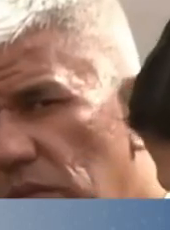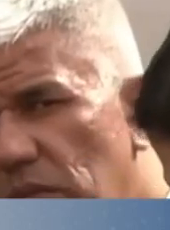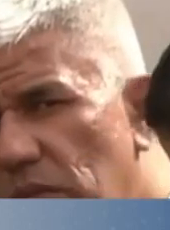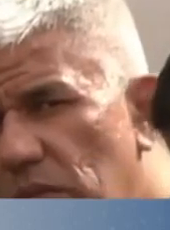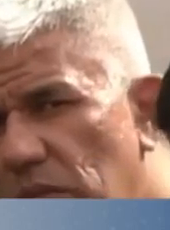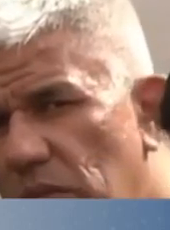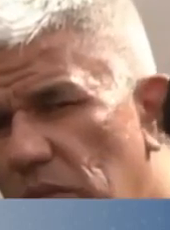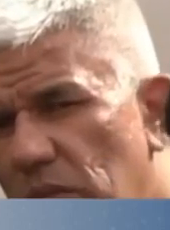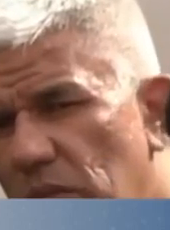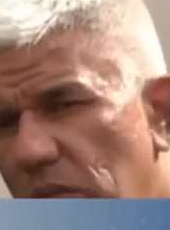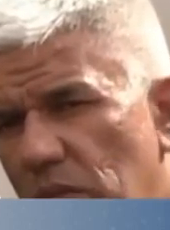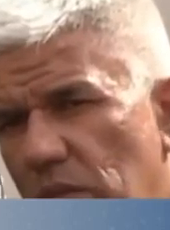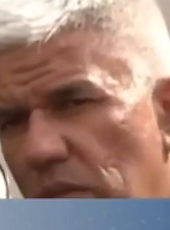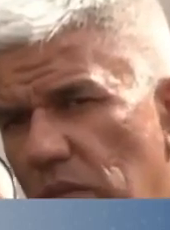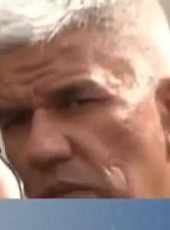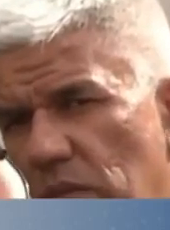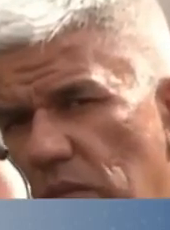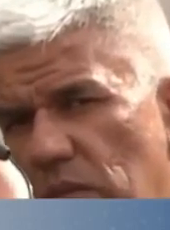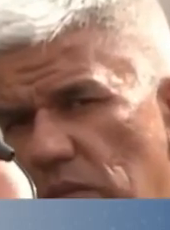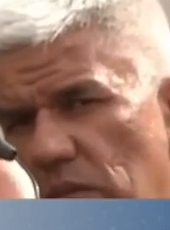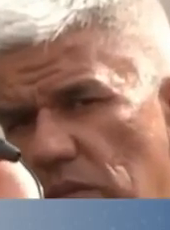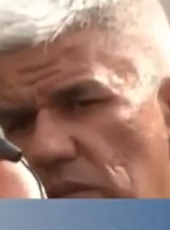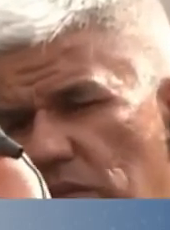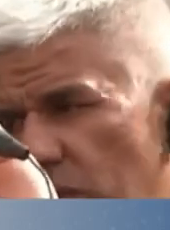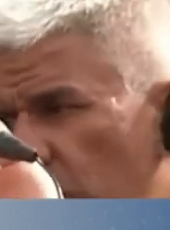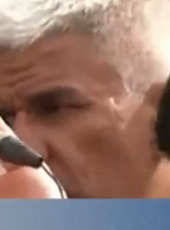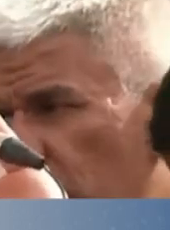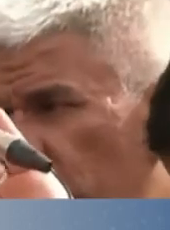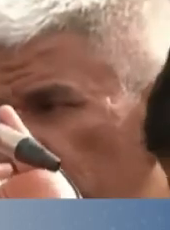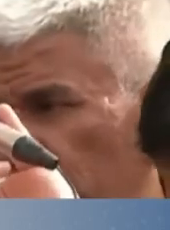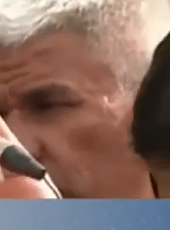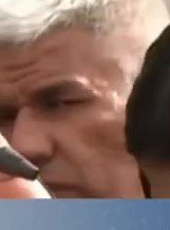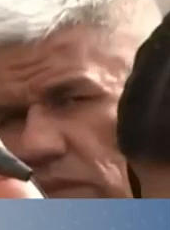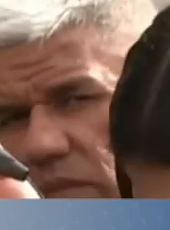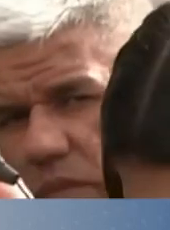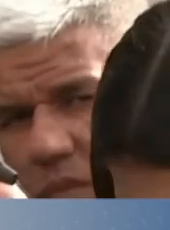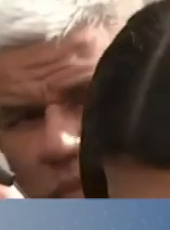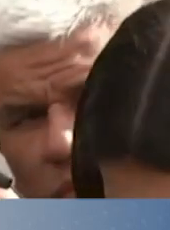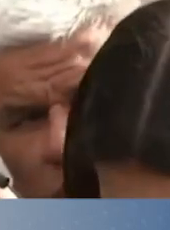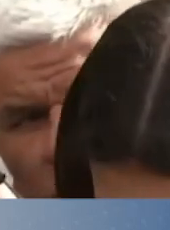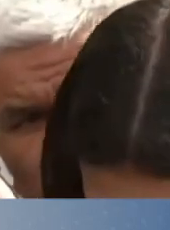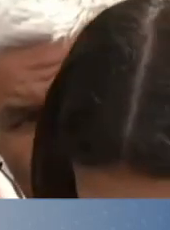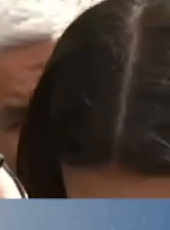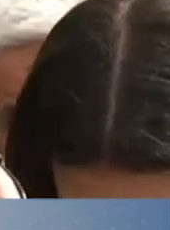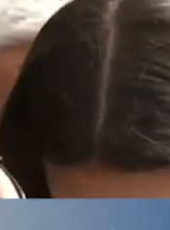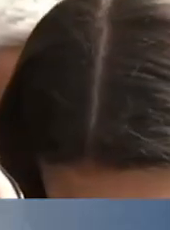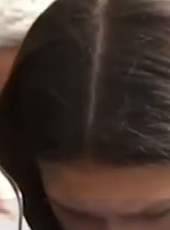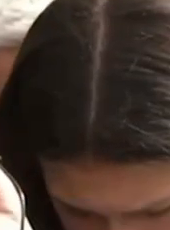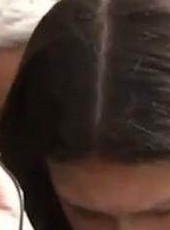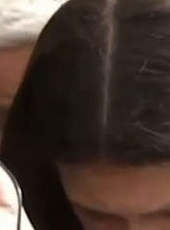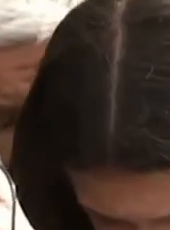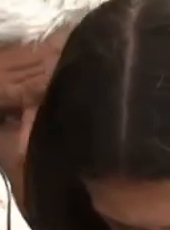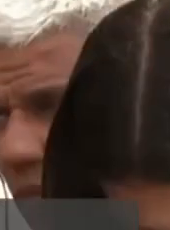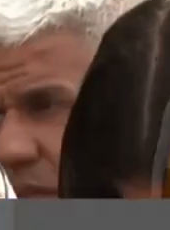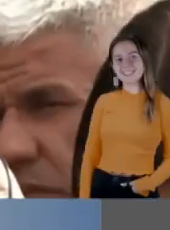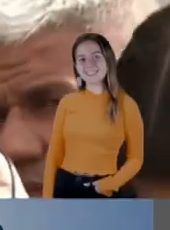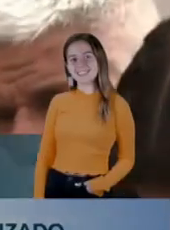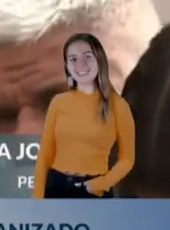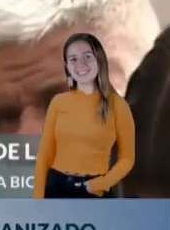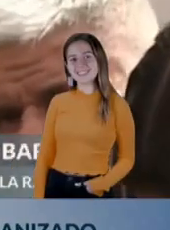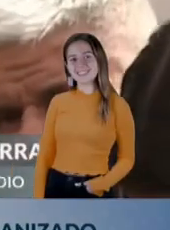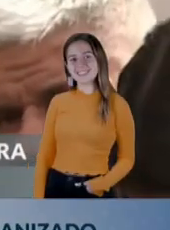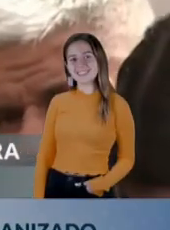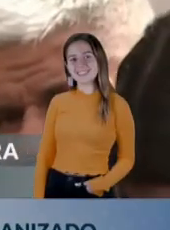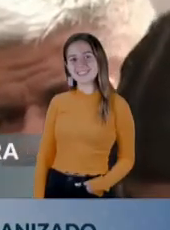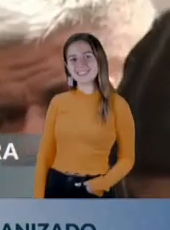china. Y también hemos tenido investigaciones importantes en el puerto de San Antonio. La diputada de Renovación Nacional, Catalina del Real, valoró la